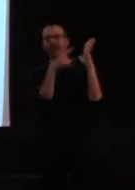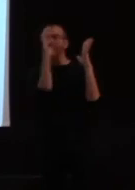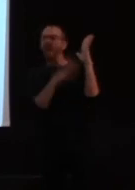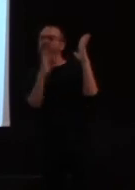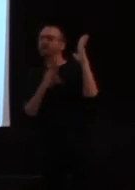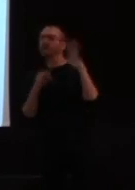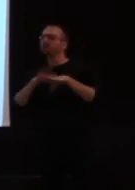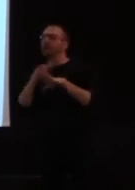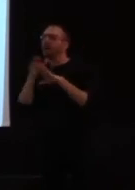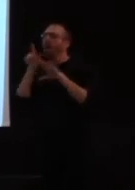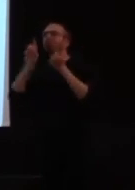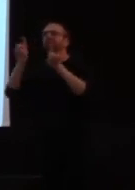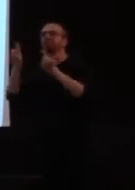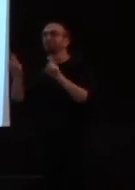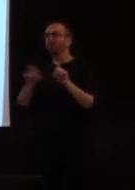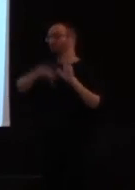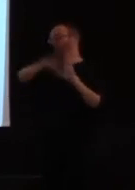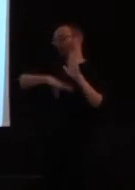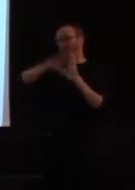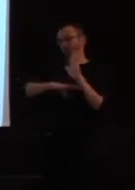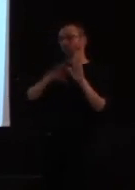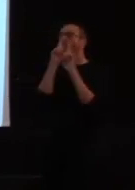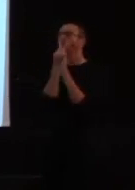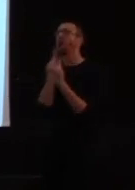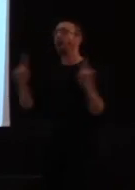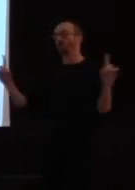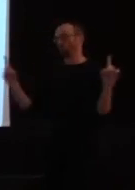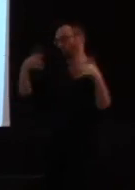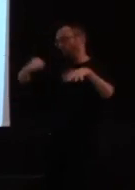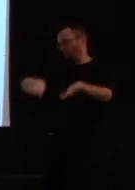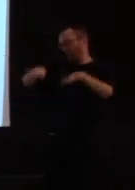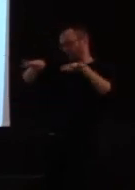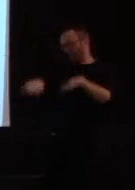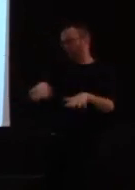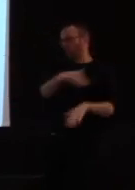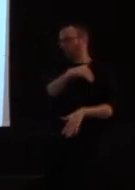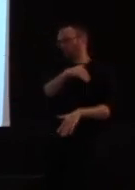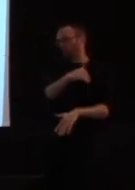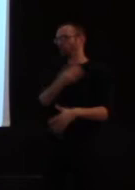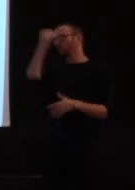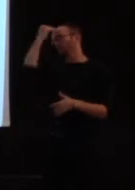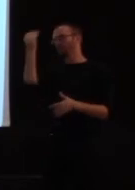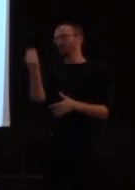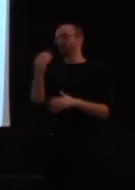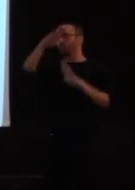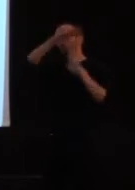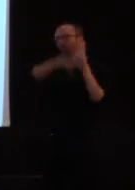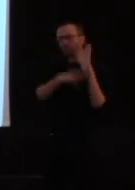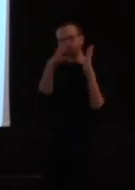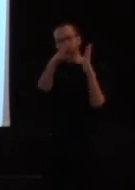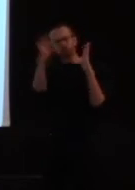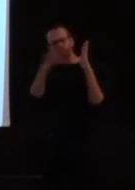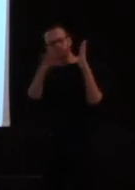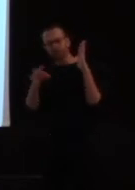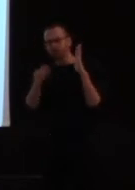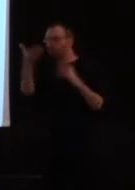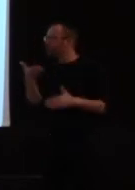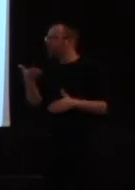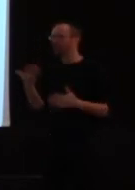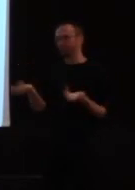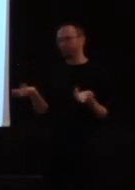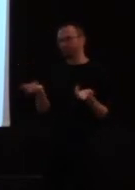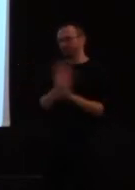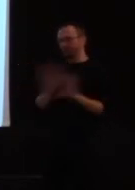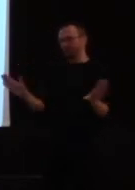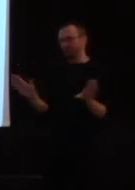Solamente una semana. Esta es la programación. ¿Qué es lo que consideramos más relevante? Por tanto, hacer una reflexión es el valor de la